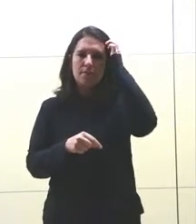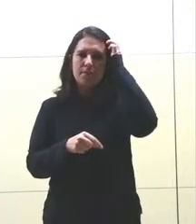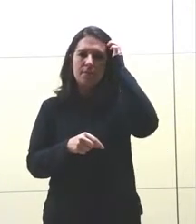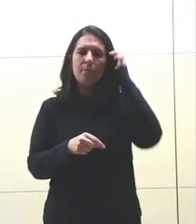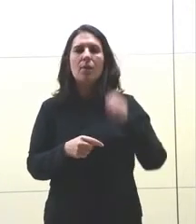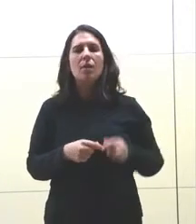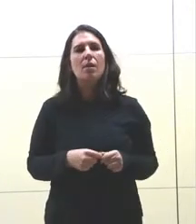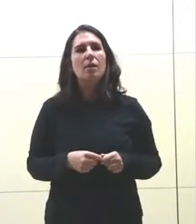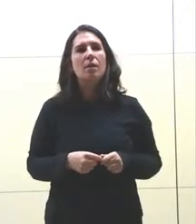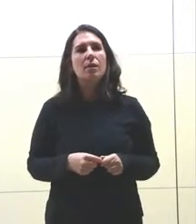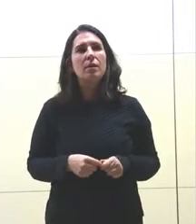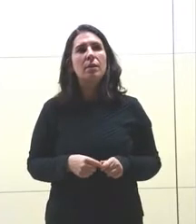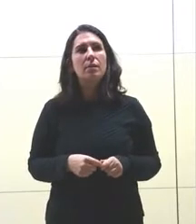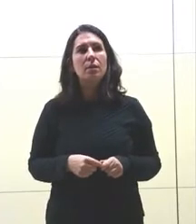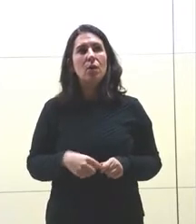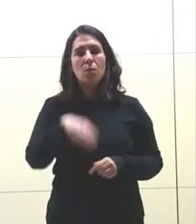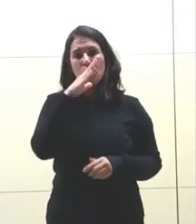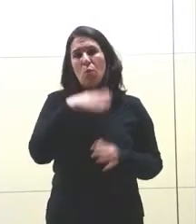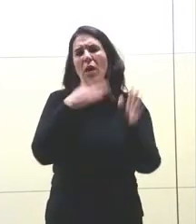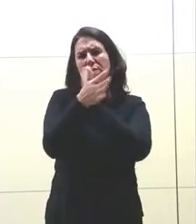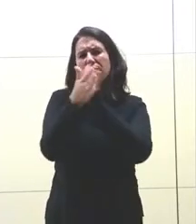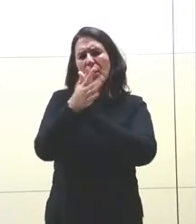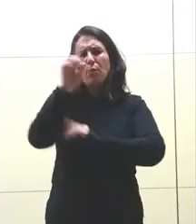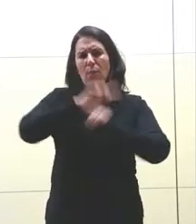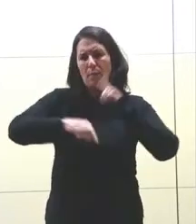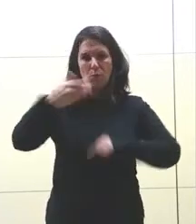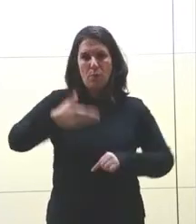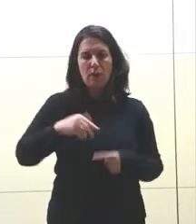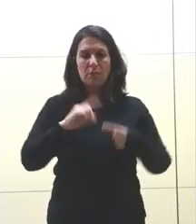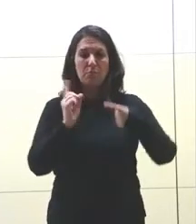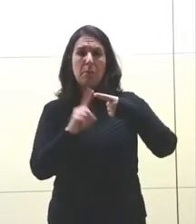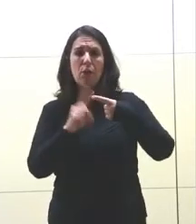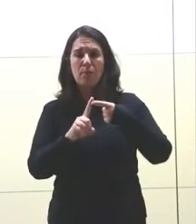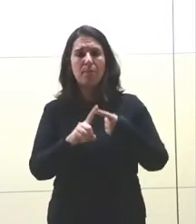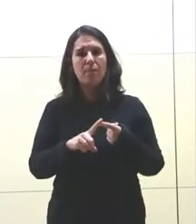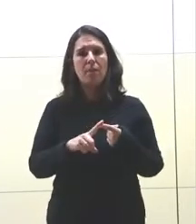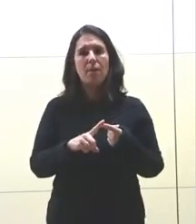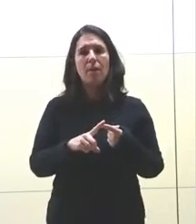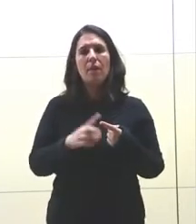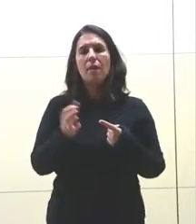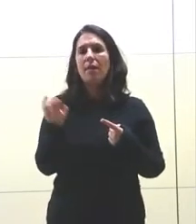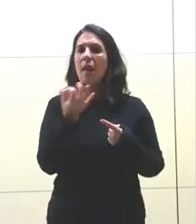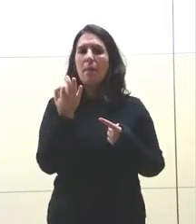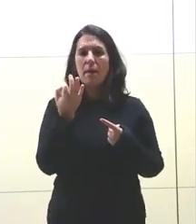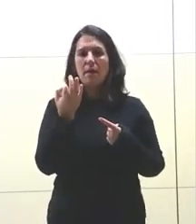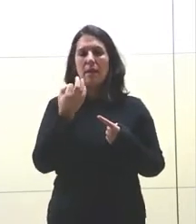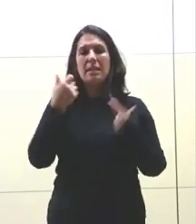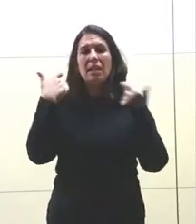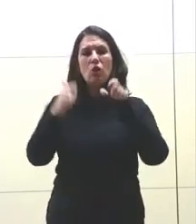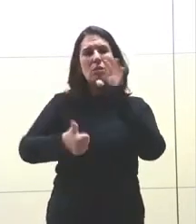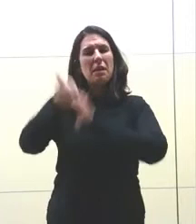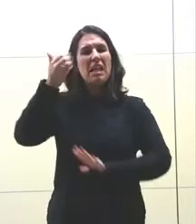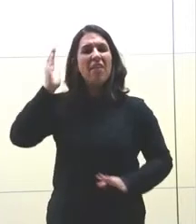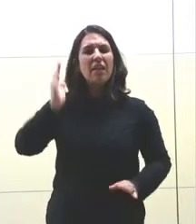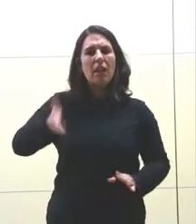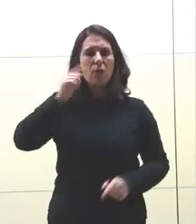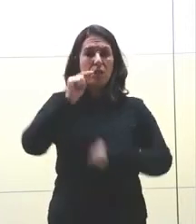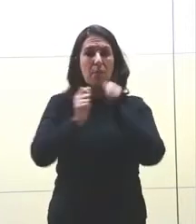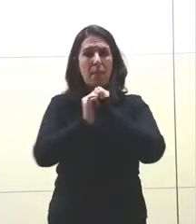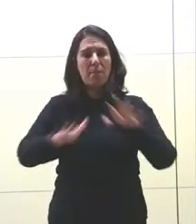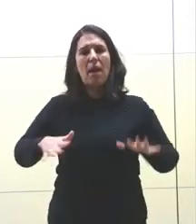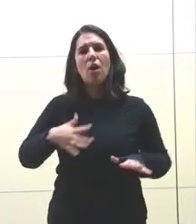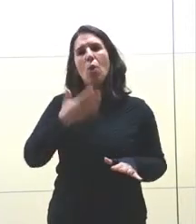hacer una enumeración de problemas muy importantes. Primero, una debida compensación a los sectores más afectados por la pandemia. Esto es algo